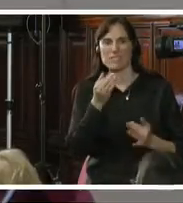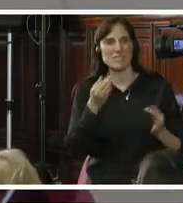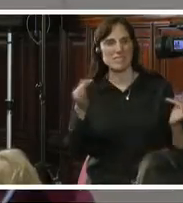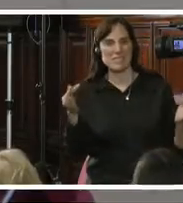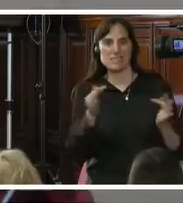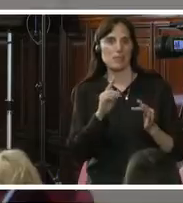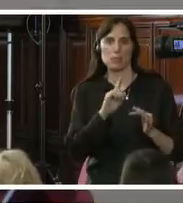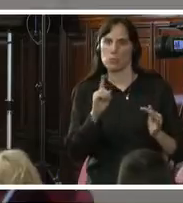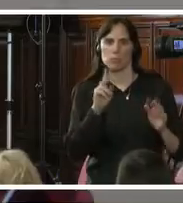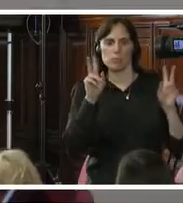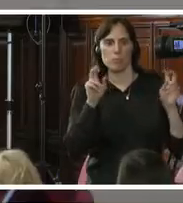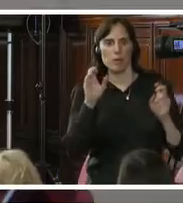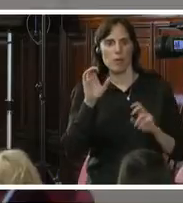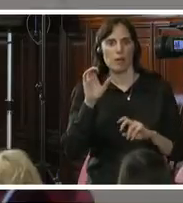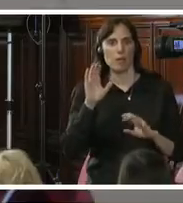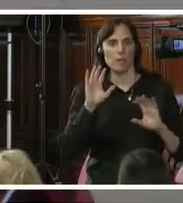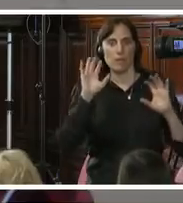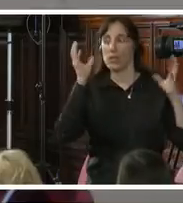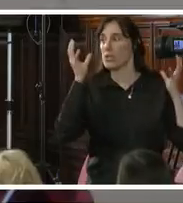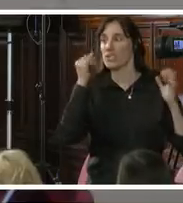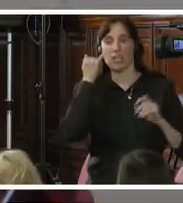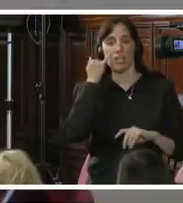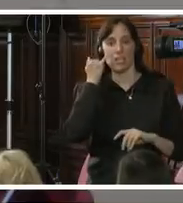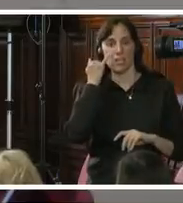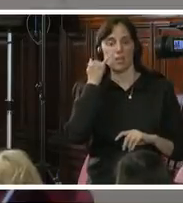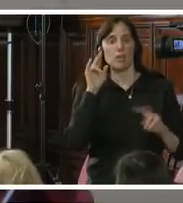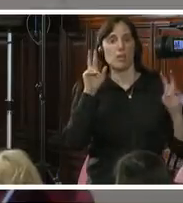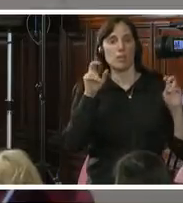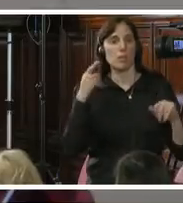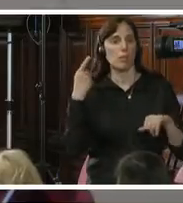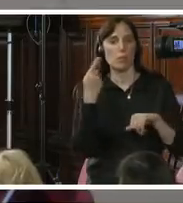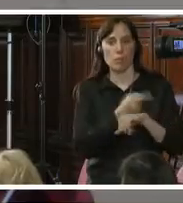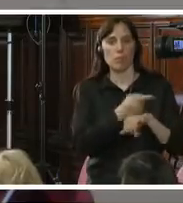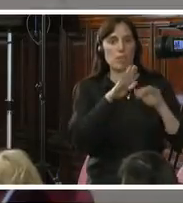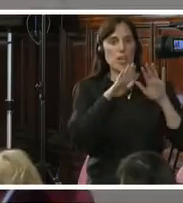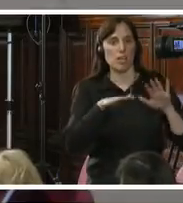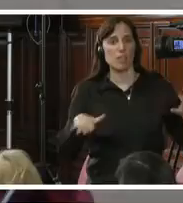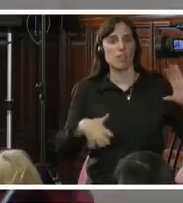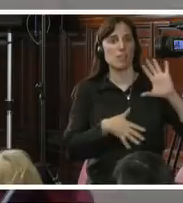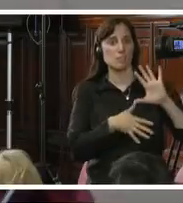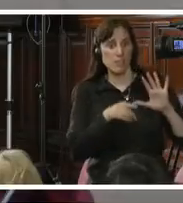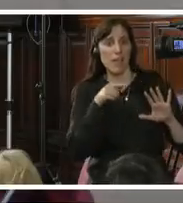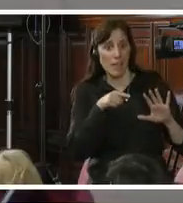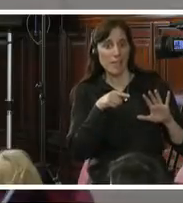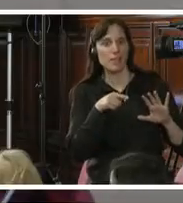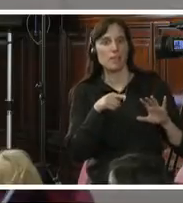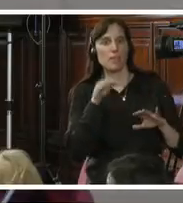violencia sexual en Latinoamérica y el Caribe contra las niñas, que son el futuro del